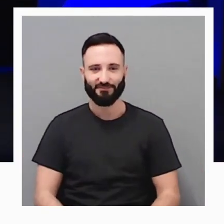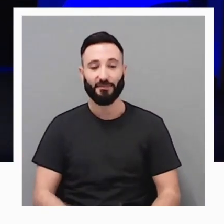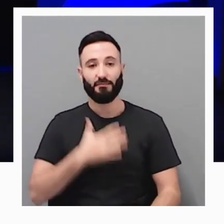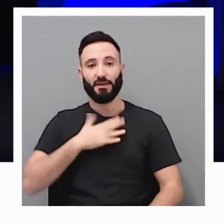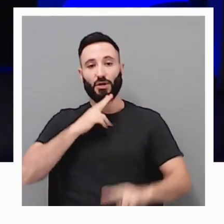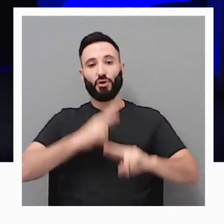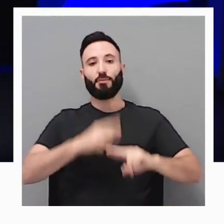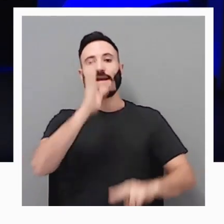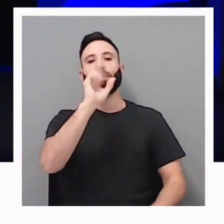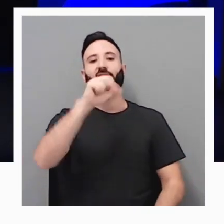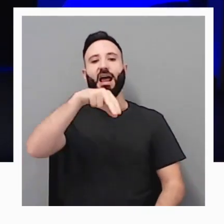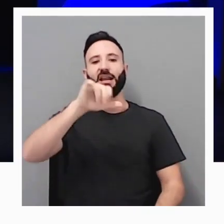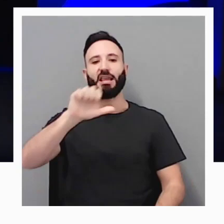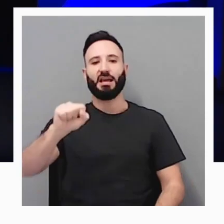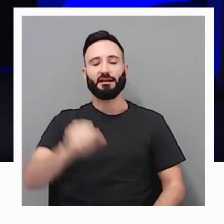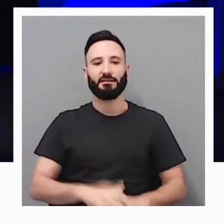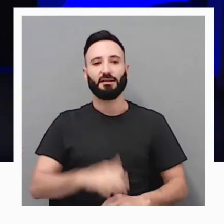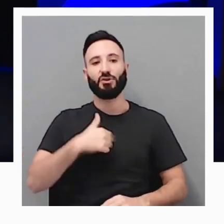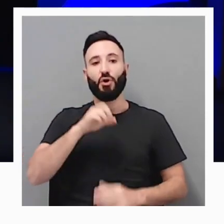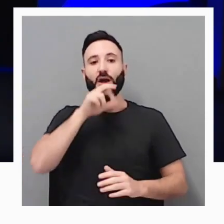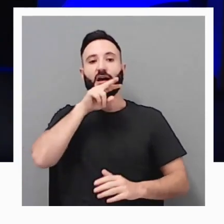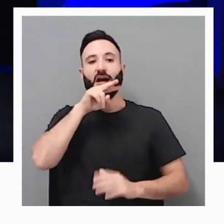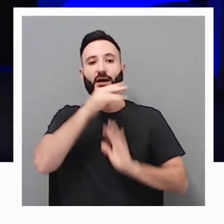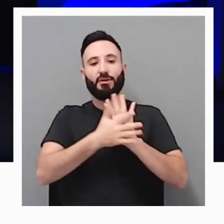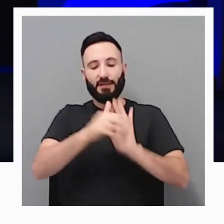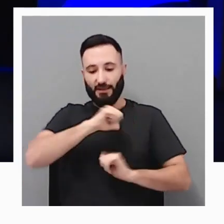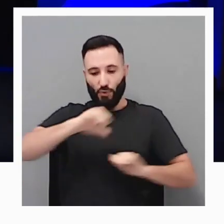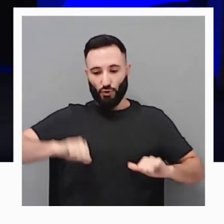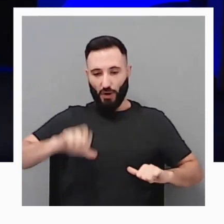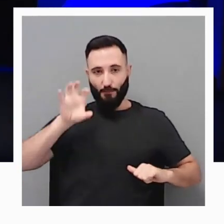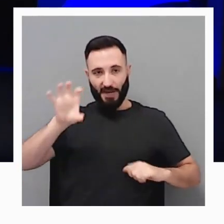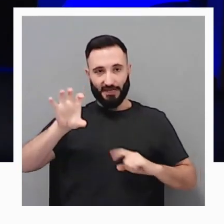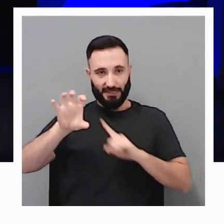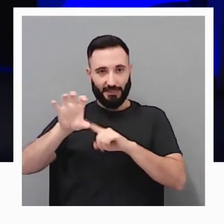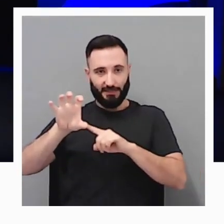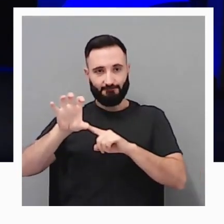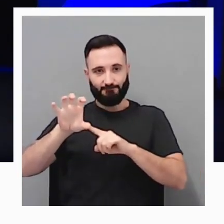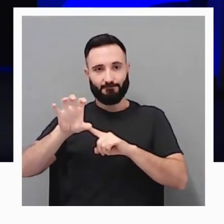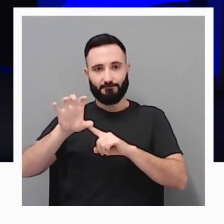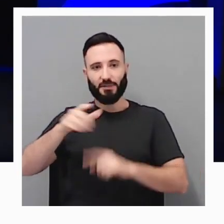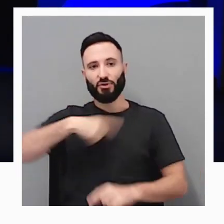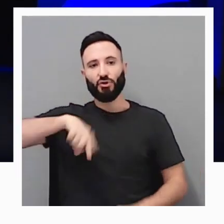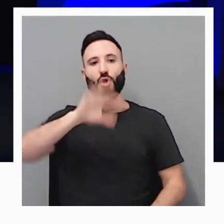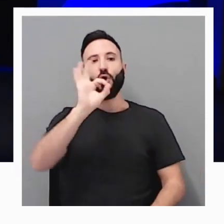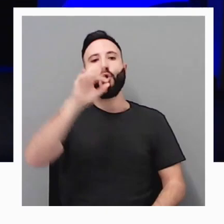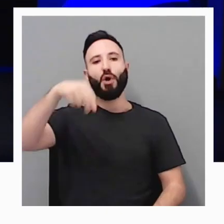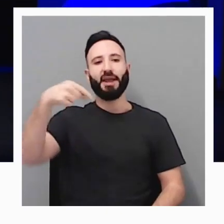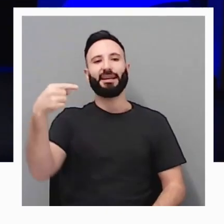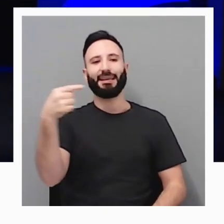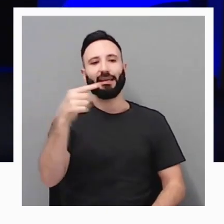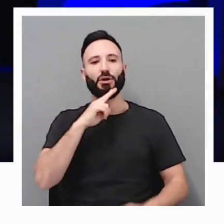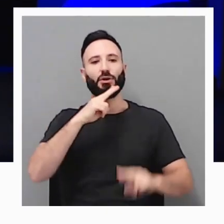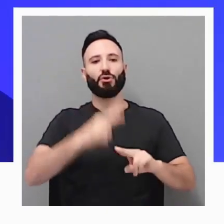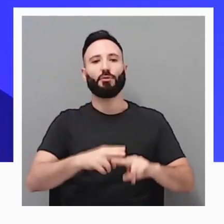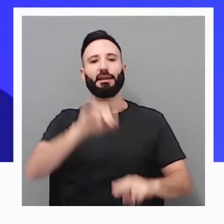Tania y hablo desde acá de Portugal. Somos una ONG que se llama